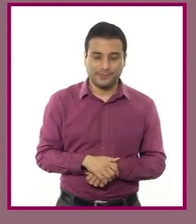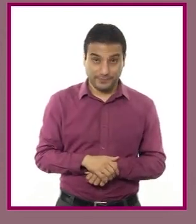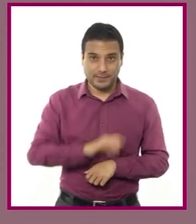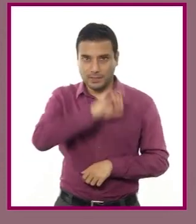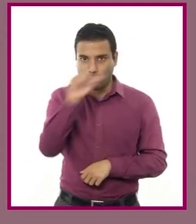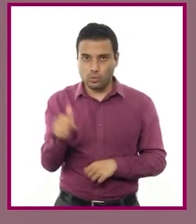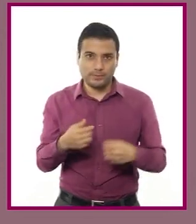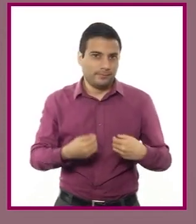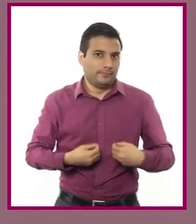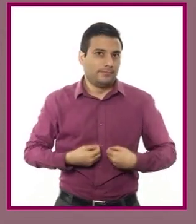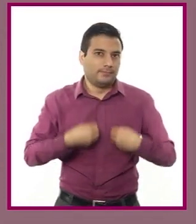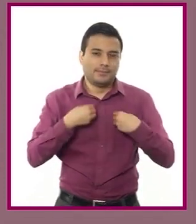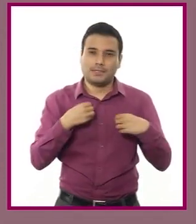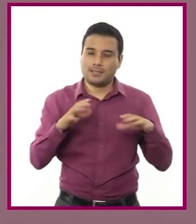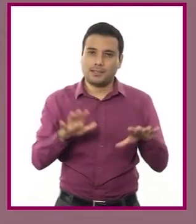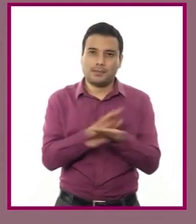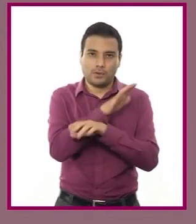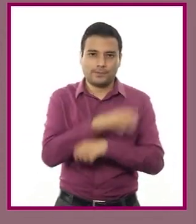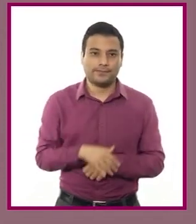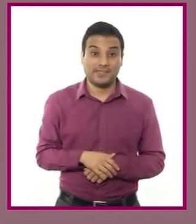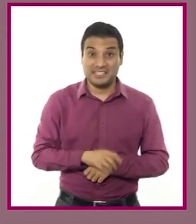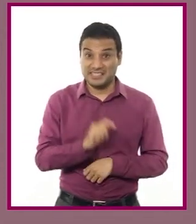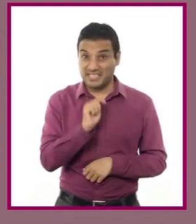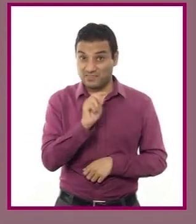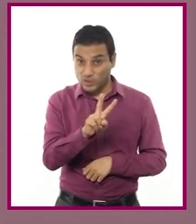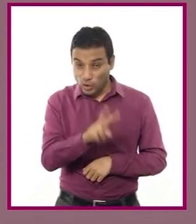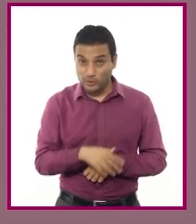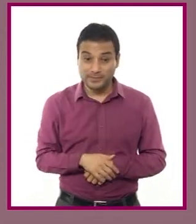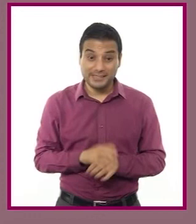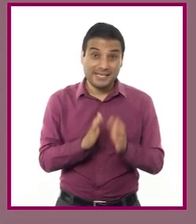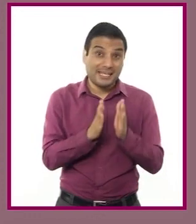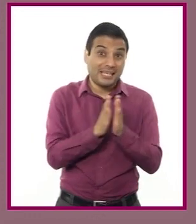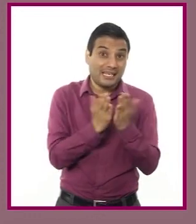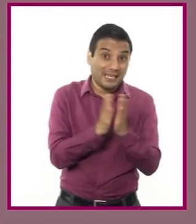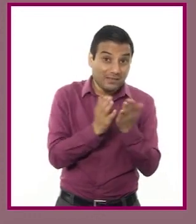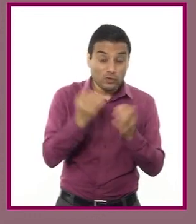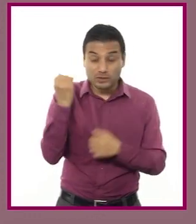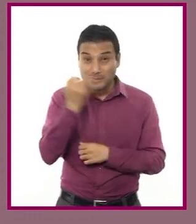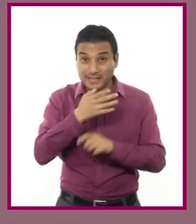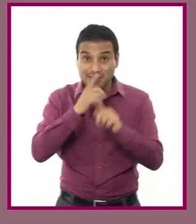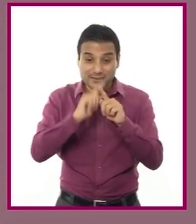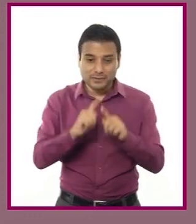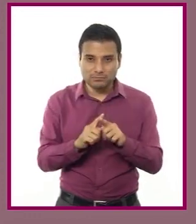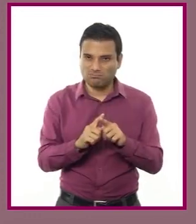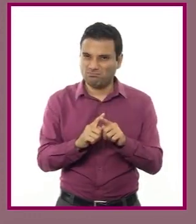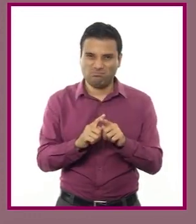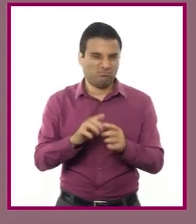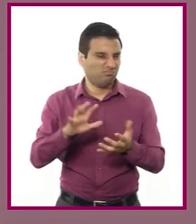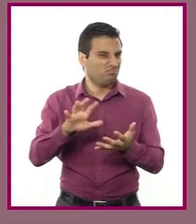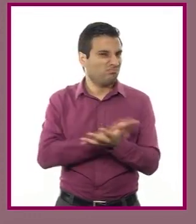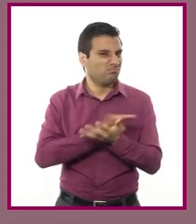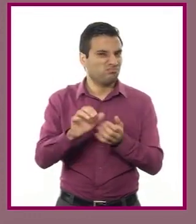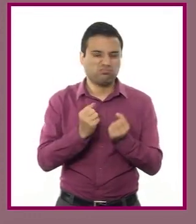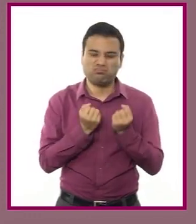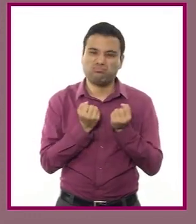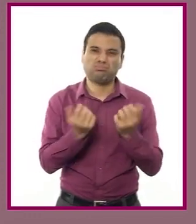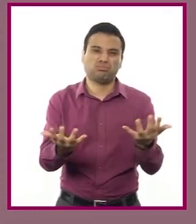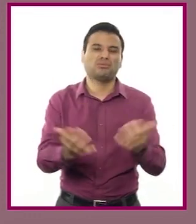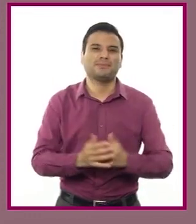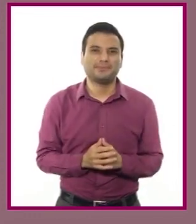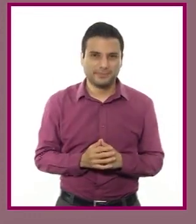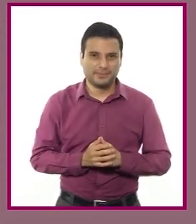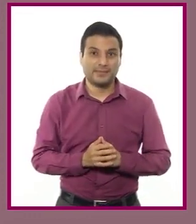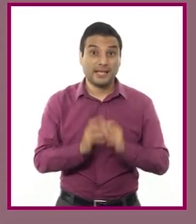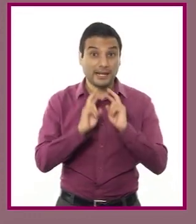por completo. Las televisiones y los libros con imágenes fueron destruidos. Se prohibieron